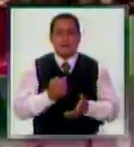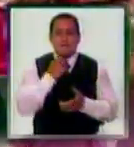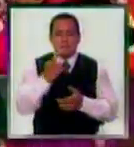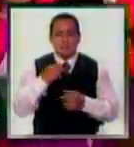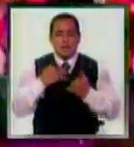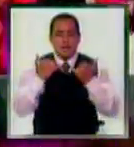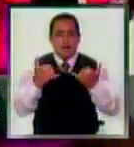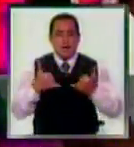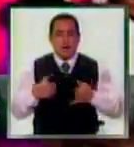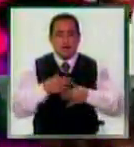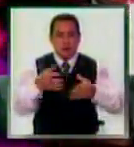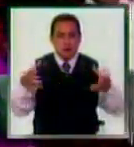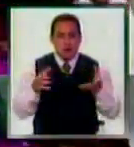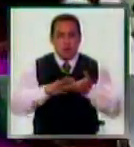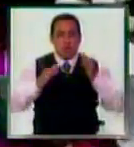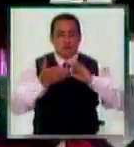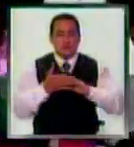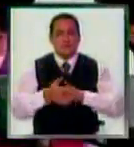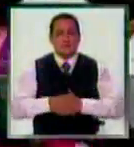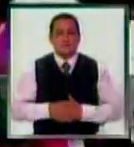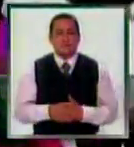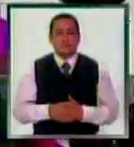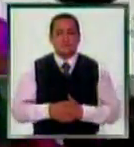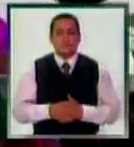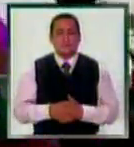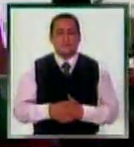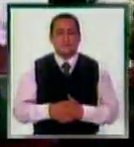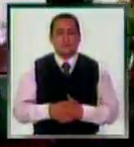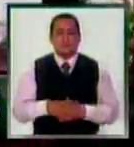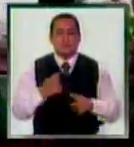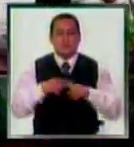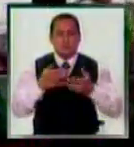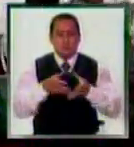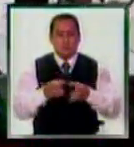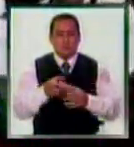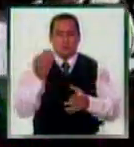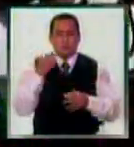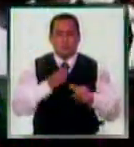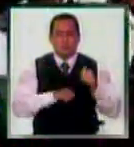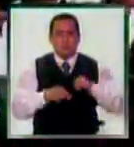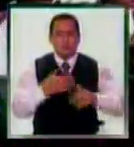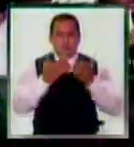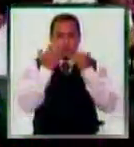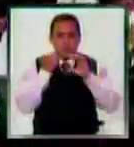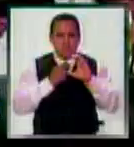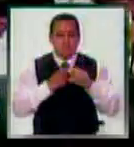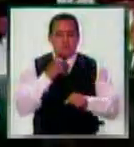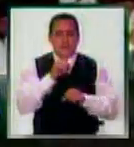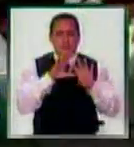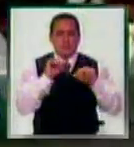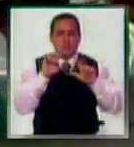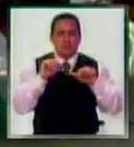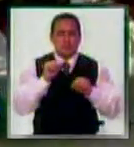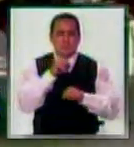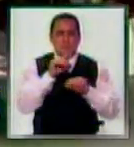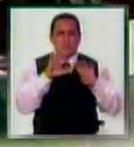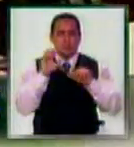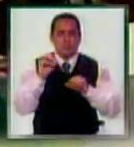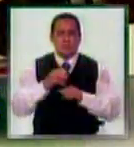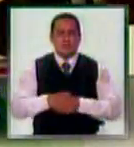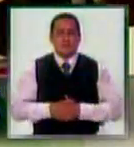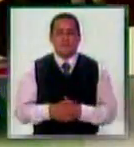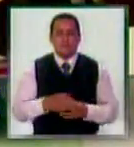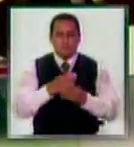encuentra con esta comunidad tan golpeada por Sendero Luminoso durante los años 80 y 90.